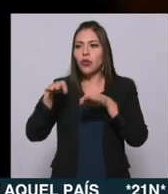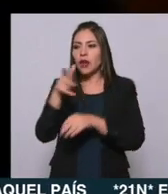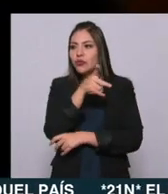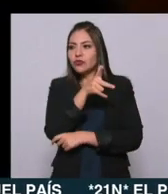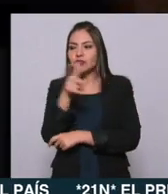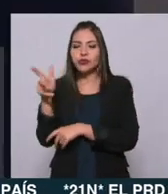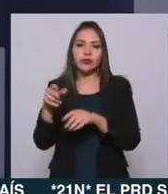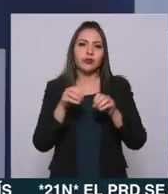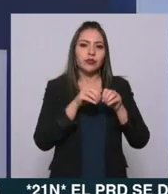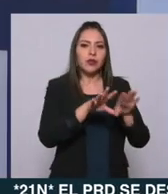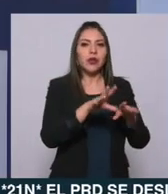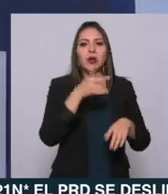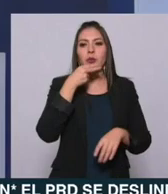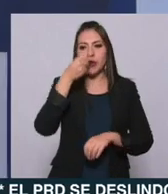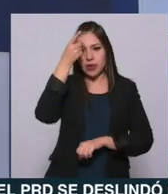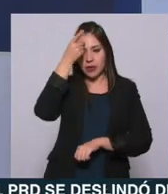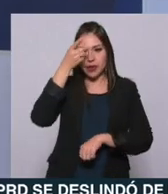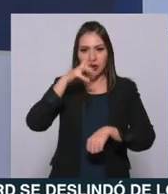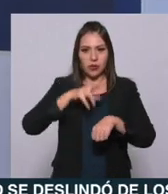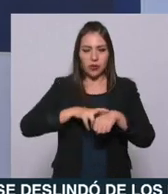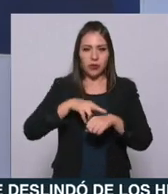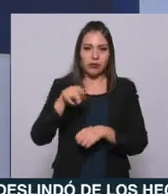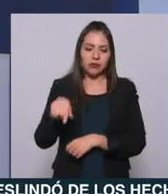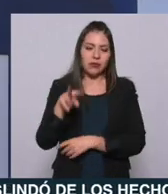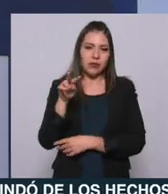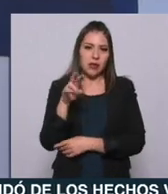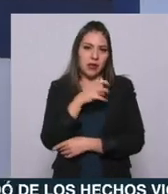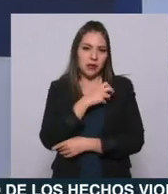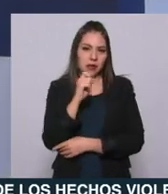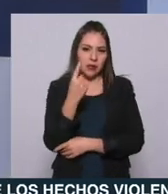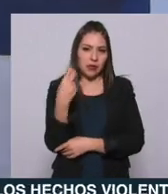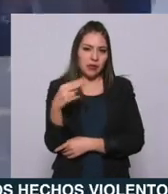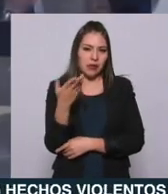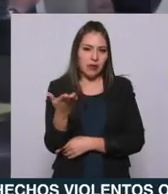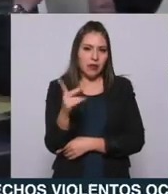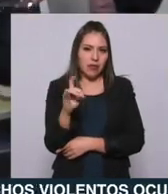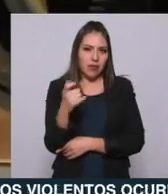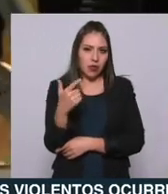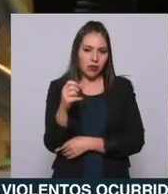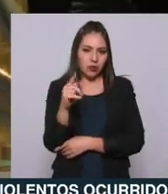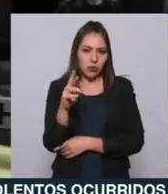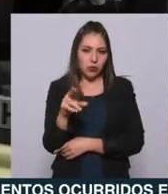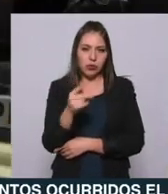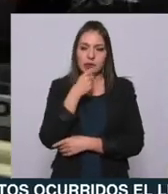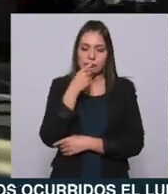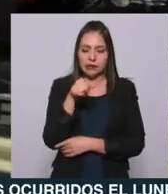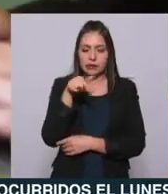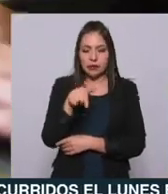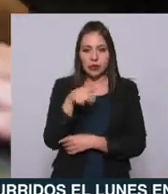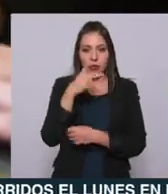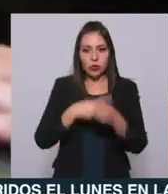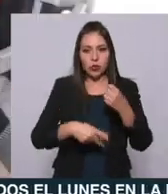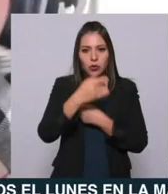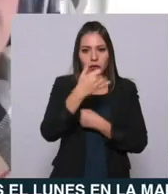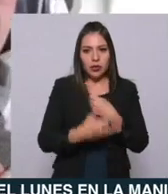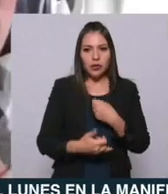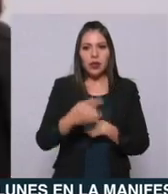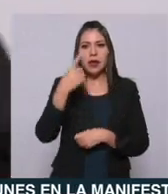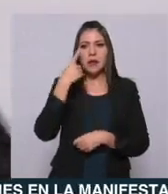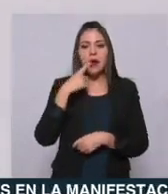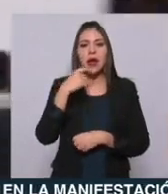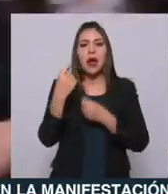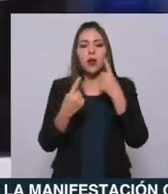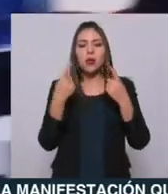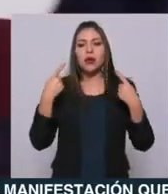de Radiodifusión de la Ciudad de México, Diego Saturno, resalta que este proyecto, en el canal de la Ciudad de México, busca romper con las barreras